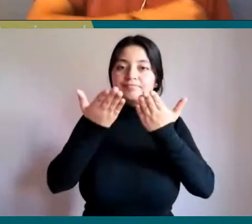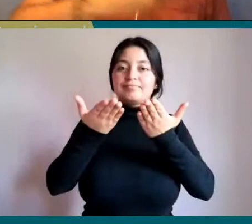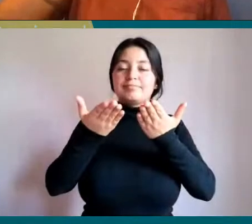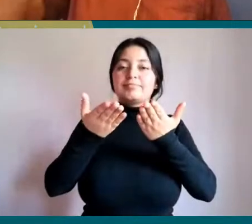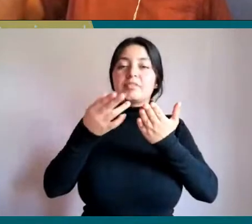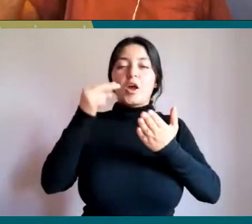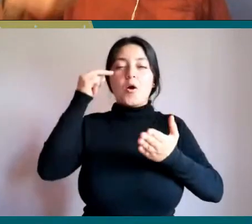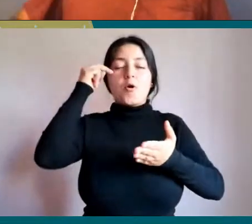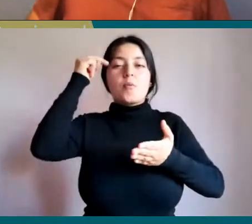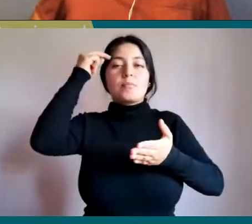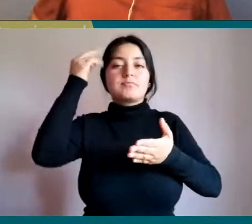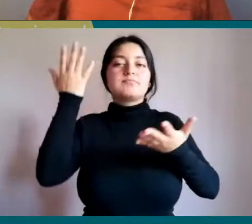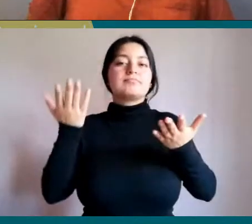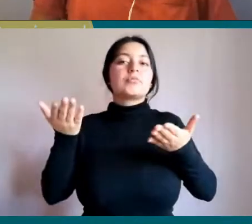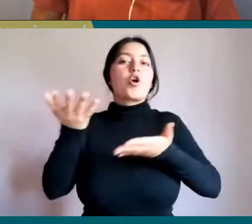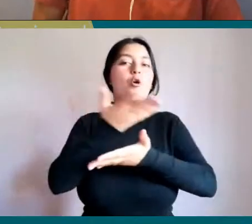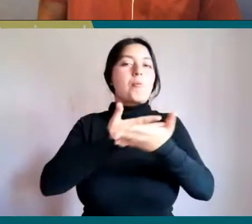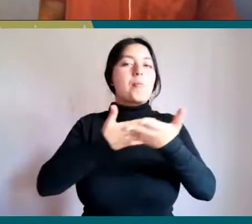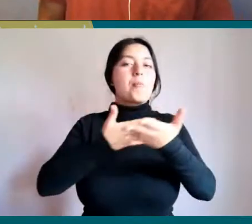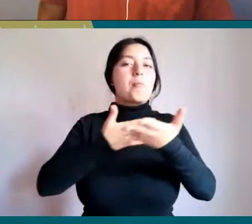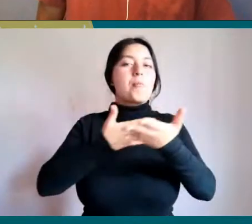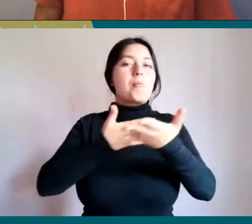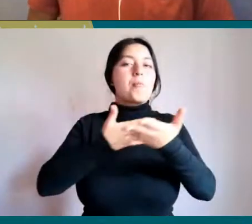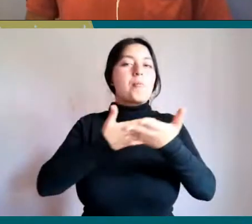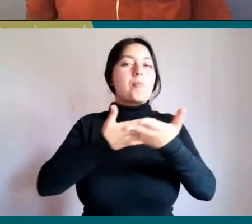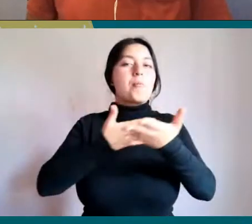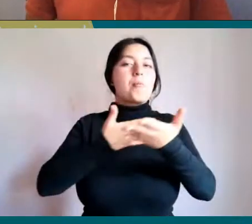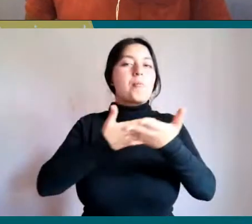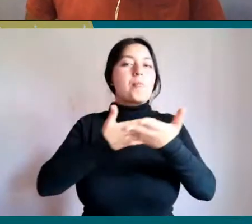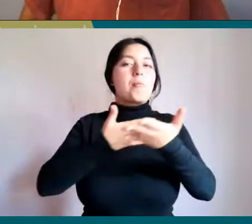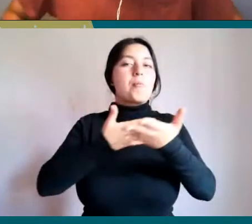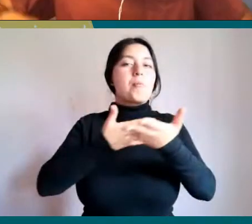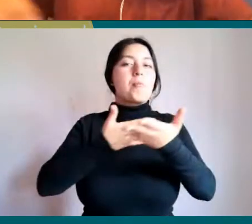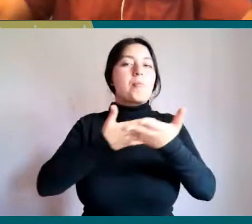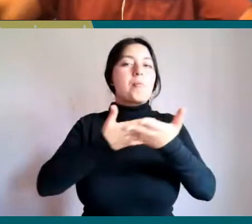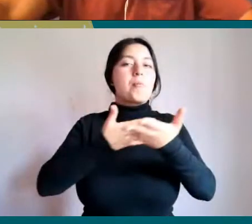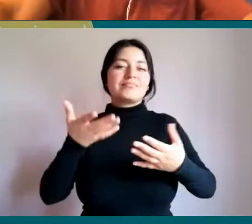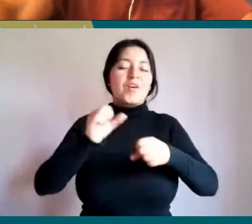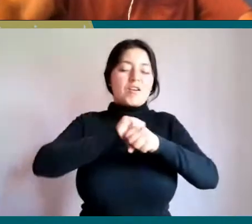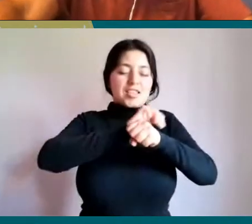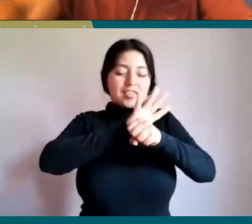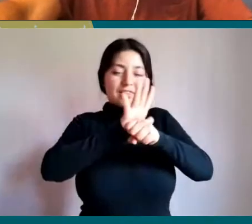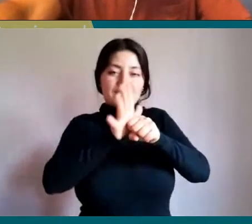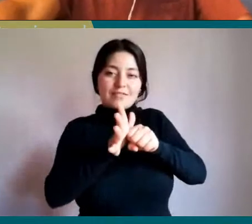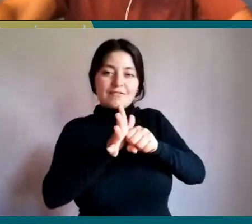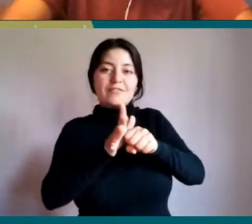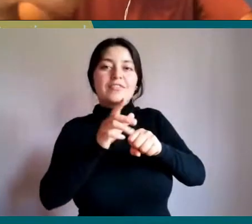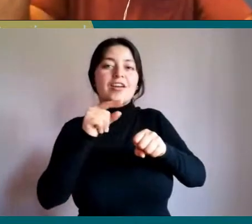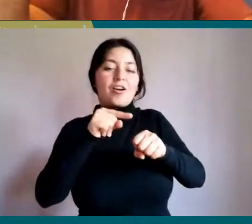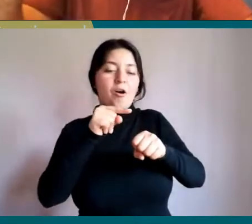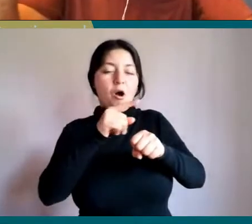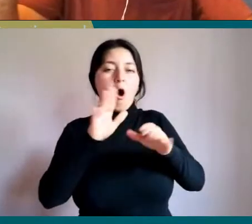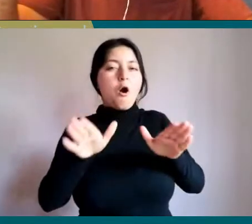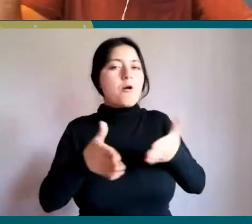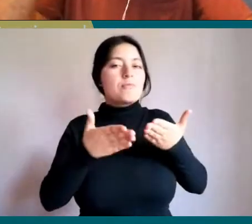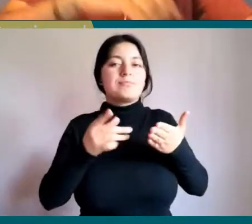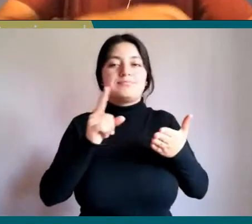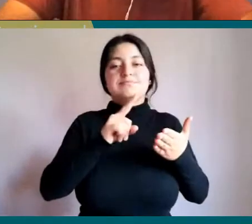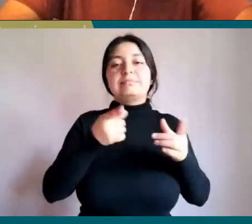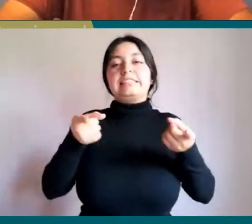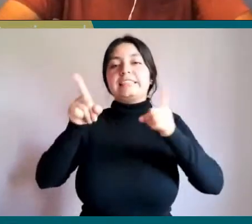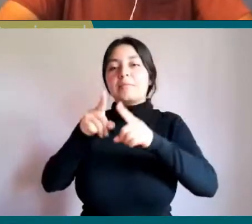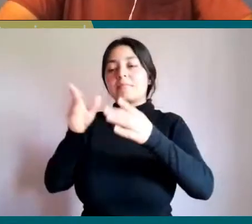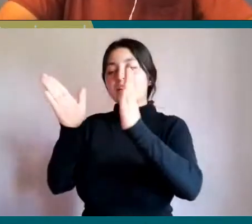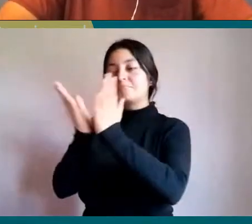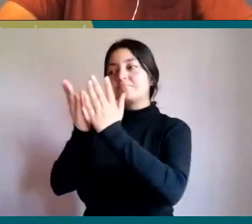solo compartir a nivel científico cómo mejoramos este coronavirus, sino a nivel educativo, cómo estamos dando respuestas a